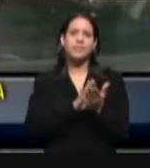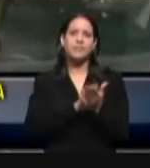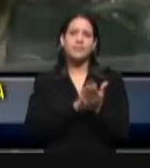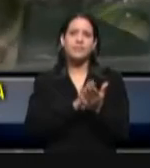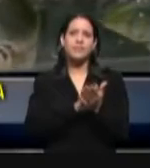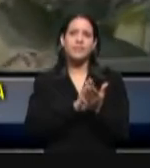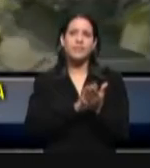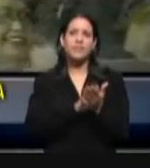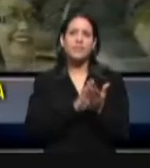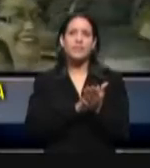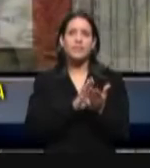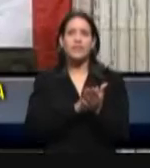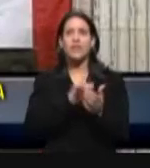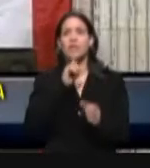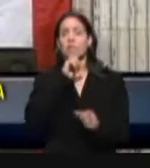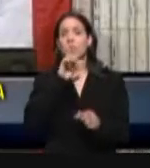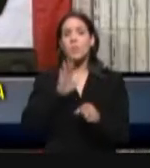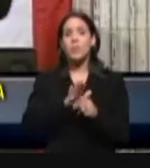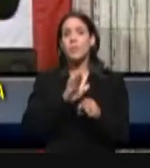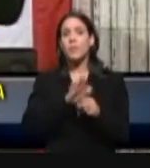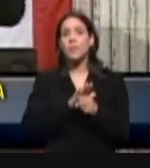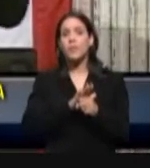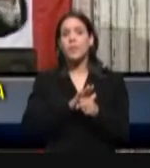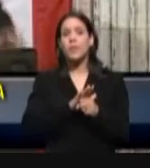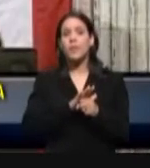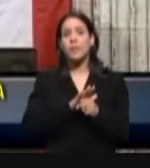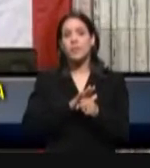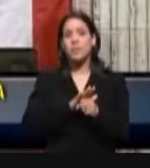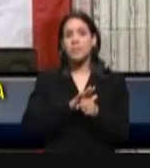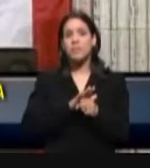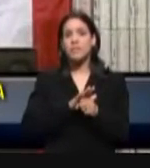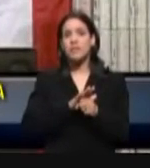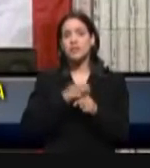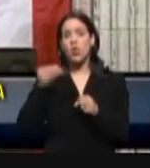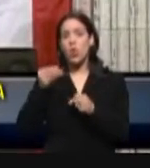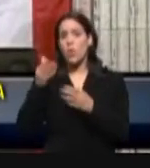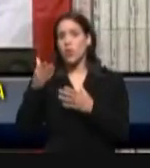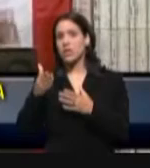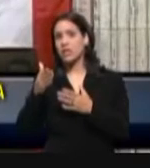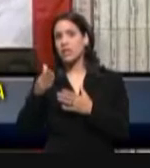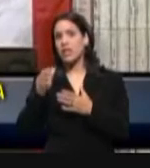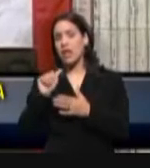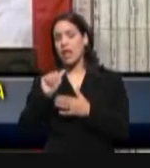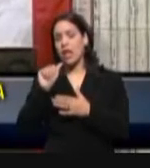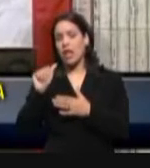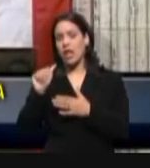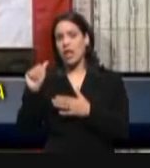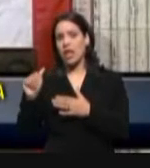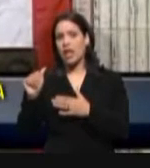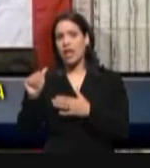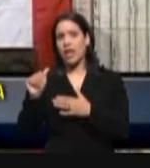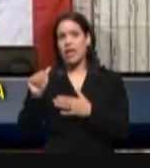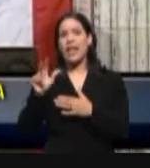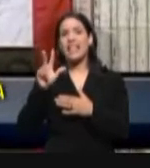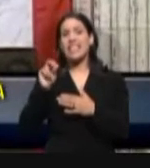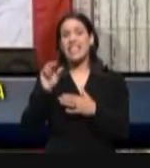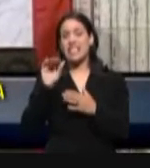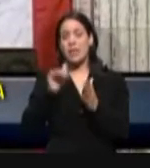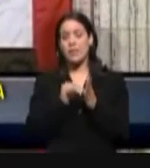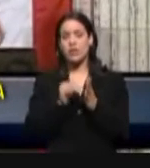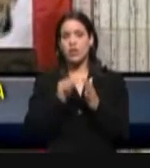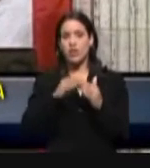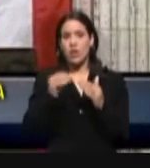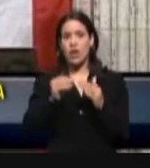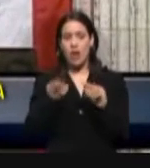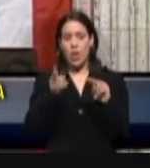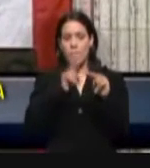Se comprometieron con los bonistas de la autoridad a efectuar un aumento en la tarifa en el año 2010, equivalente a sobre 30 millones de dólares por